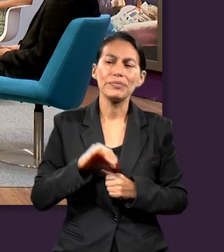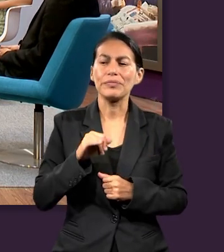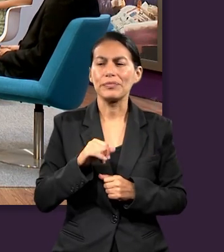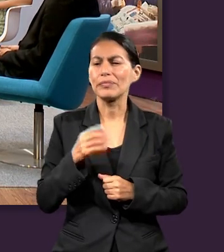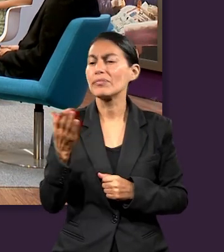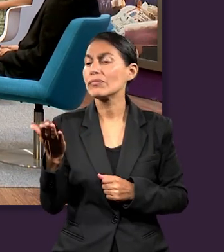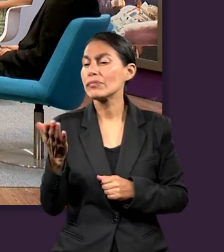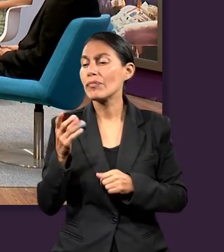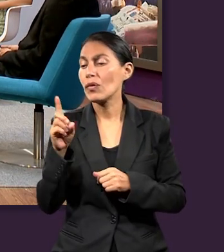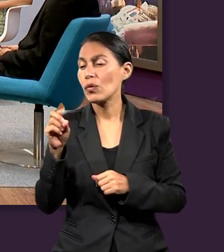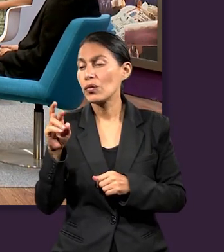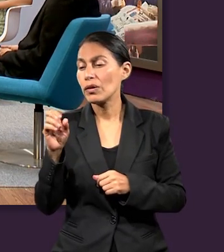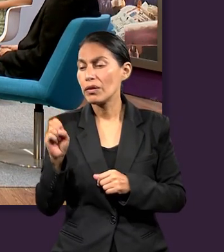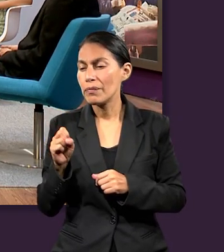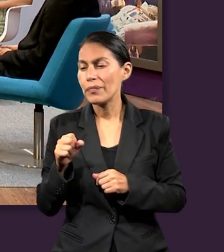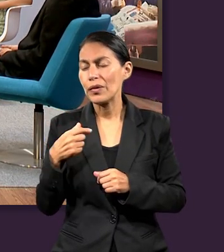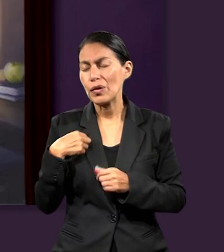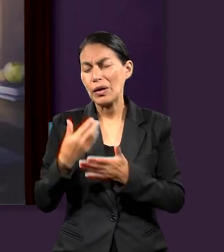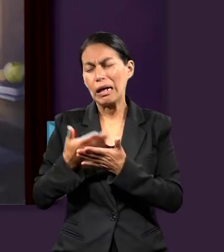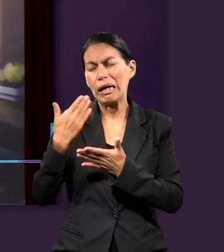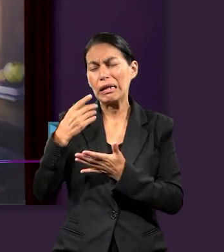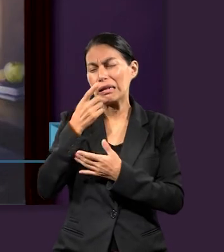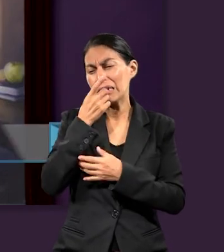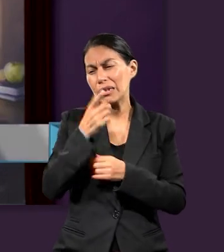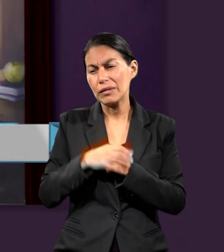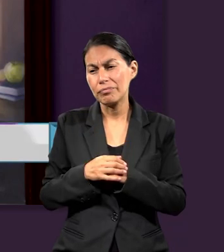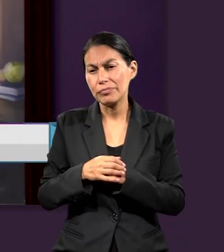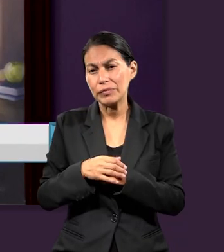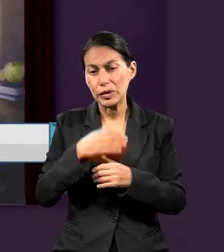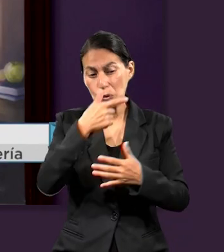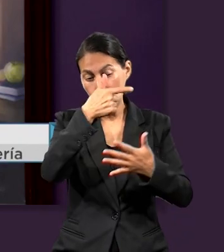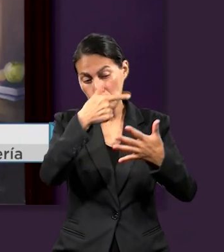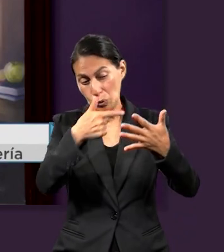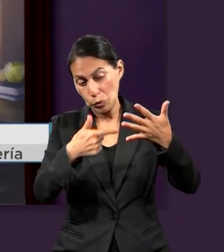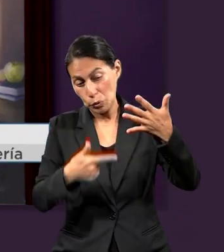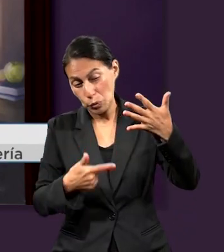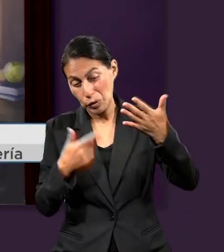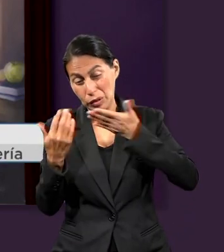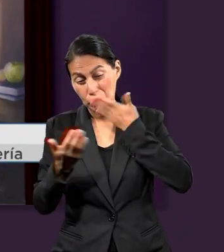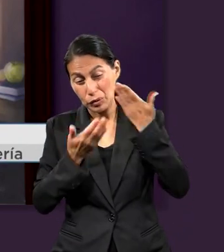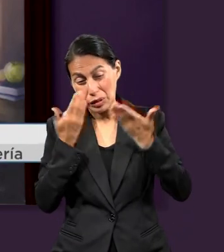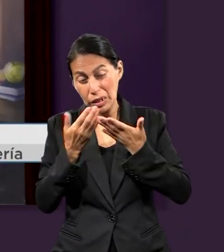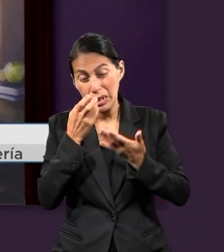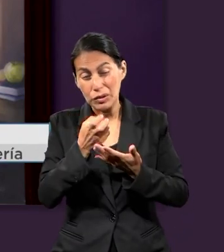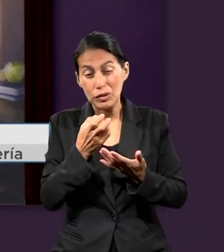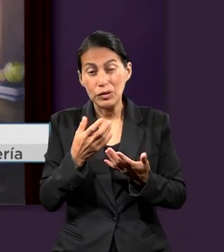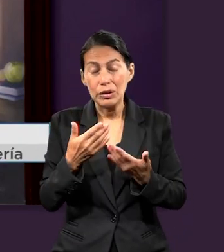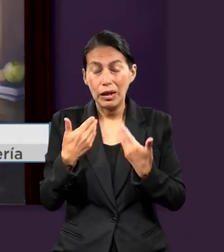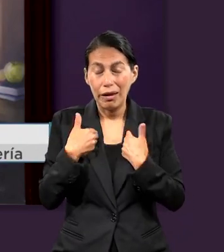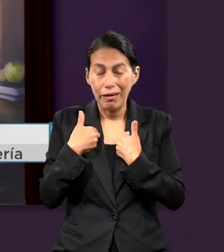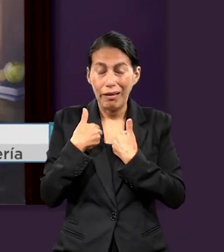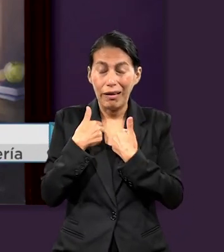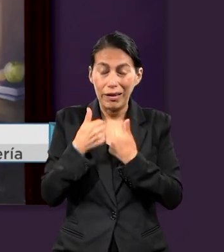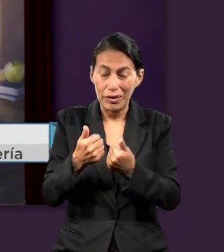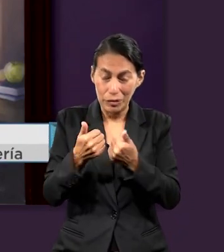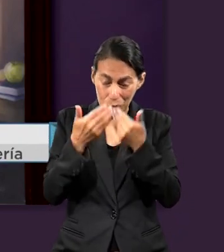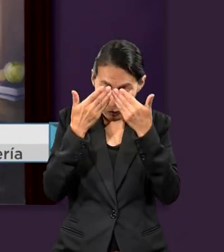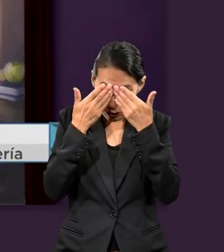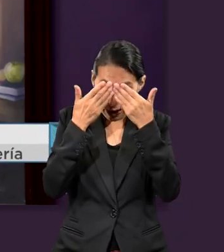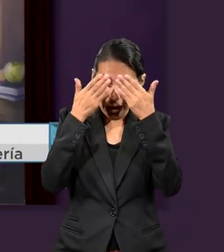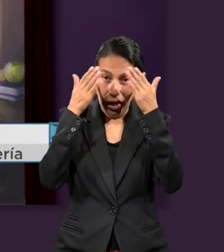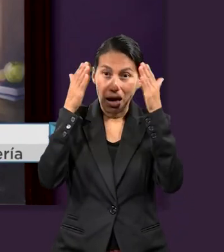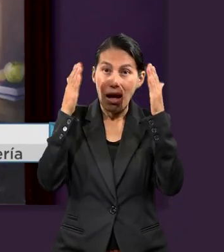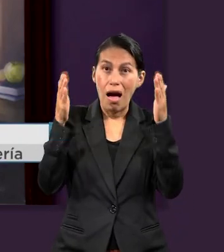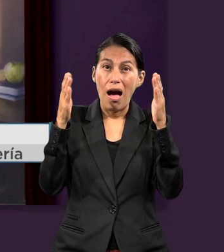ya había mencionado al principio Me parece que todo esto que se está estudiando nos hace más conscientes del conflicto que vivimos y